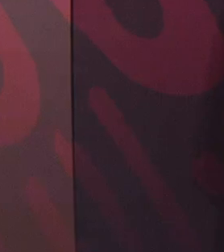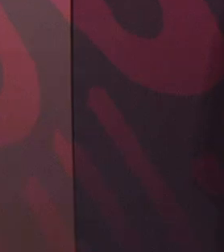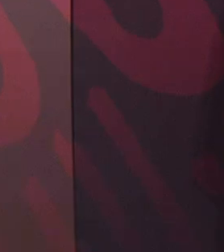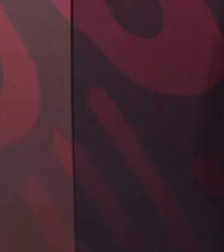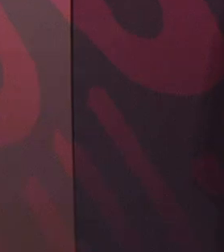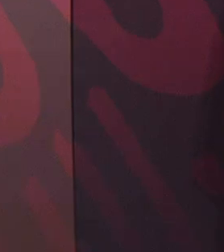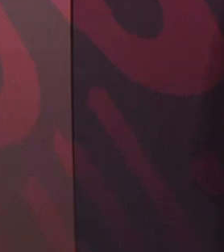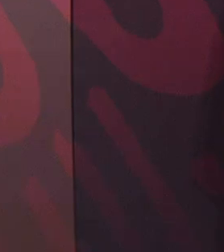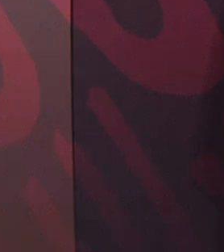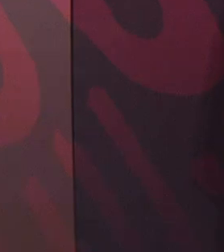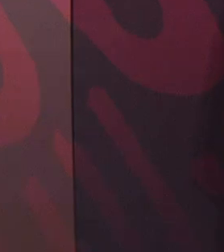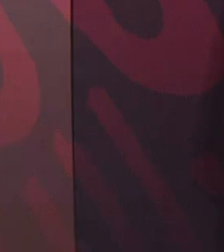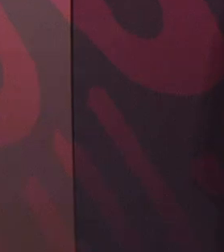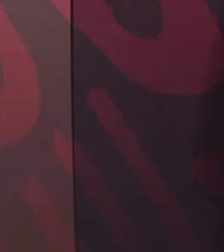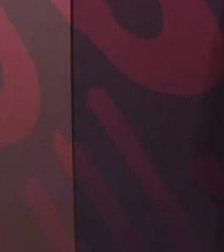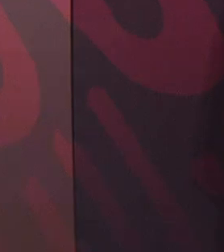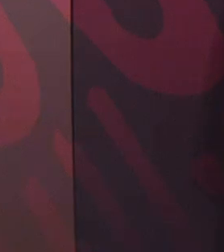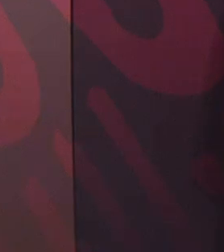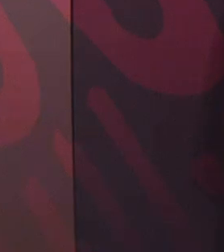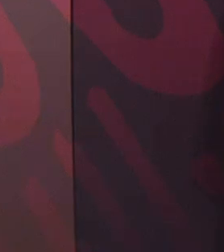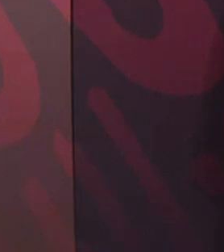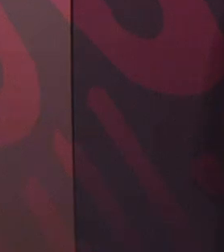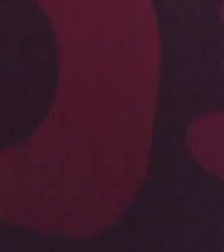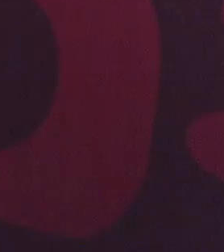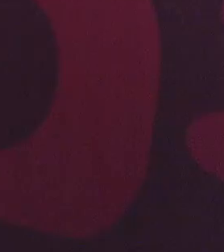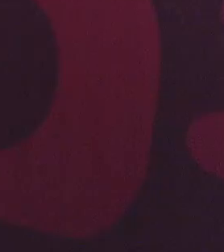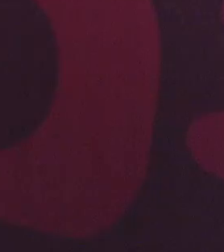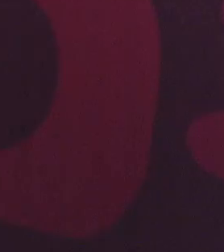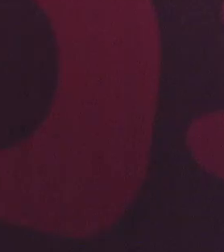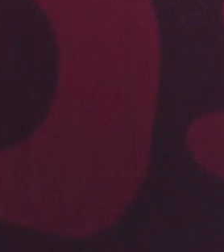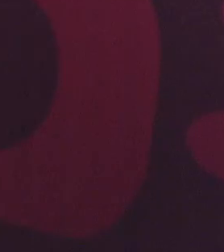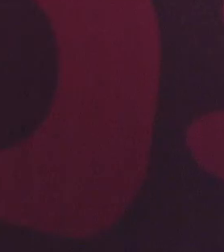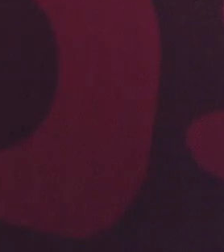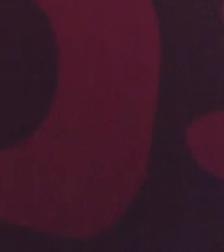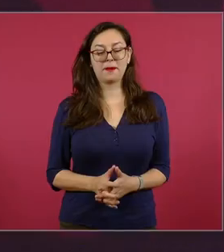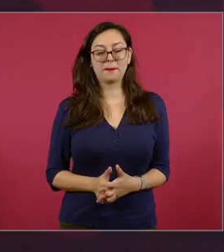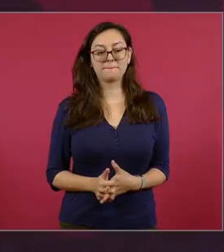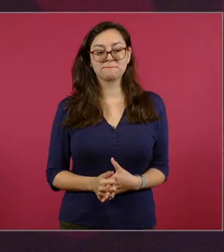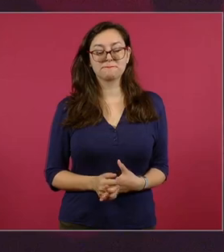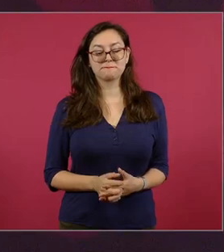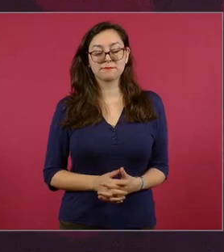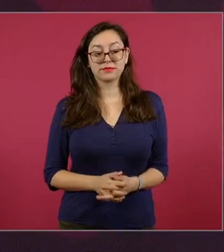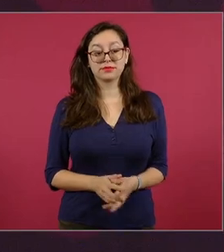No. Ya lo dije una vez, lo repito. Yo soy fresa.